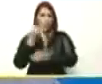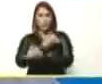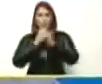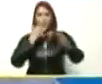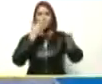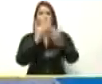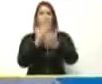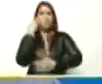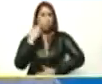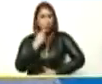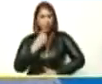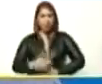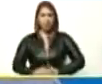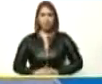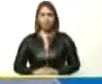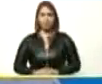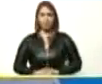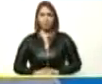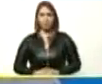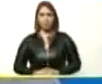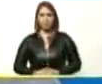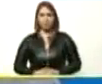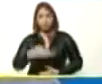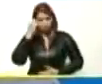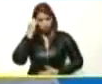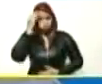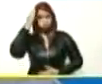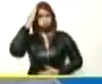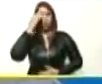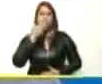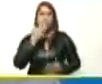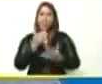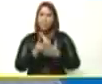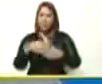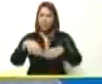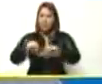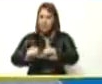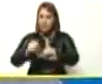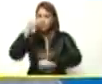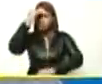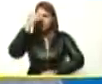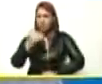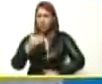gracias a Bolívar, fue capaz, pedir una intervención militar,